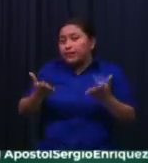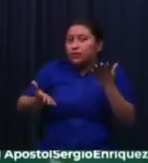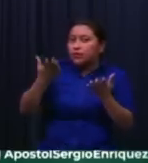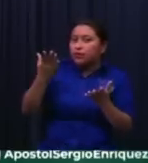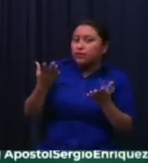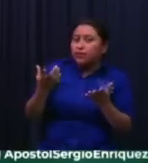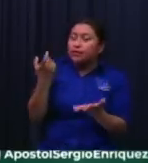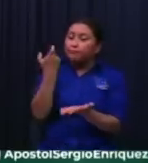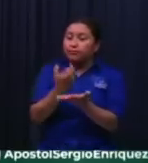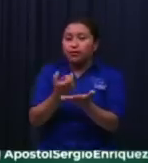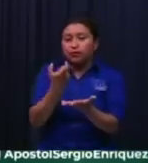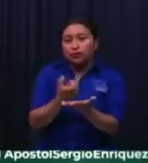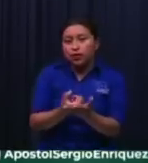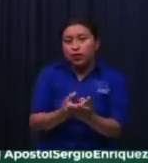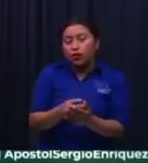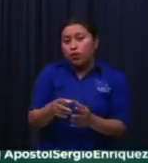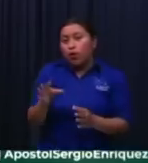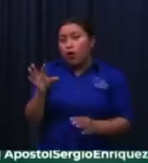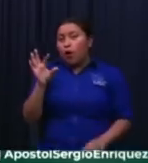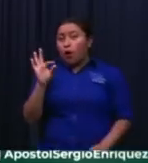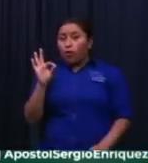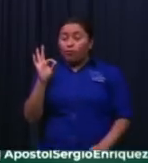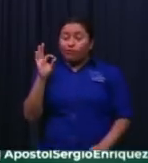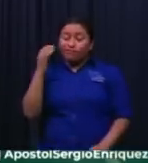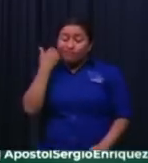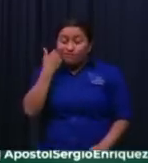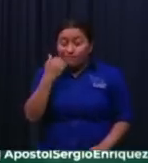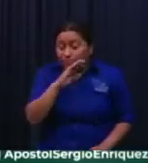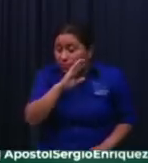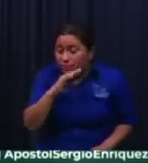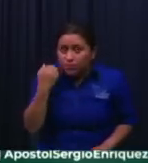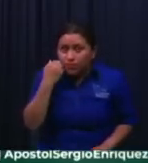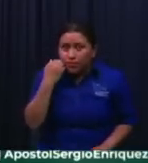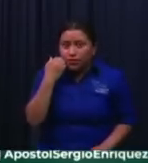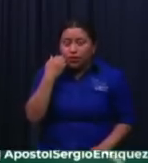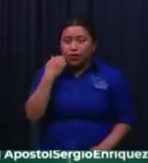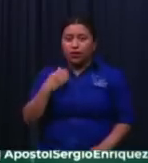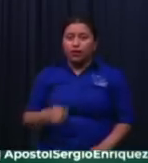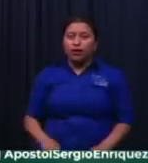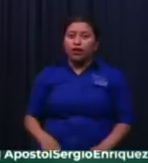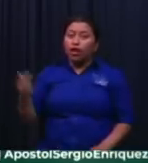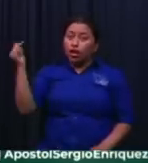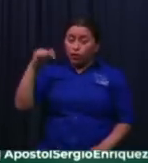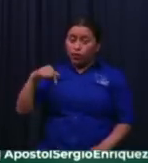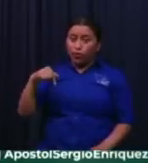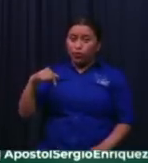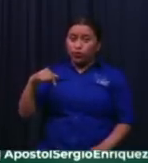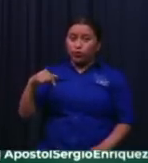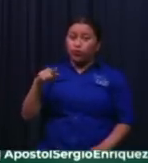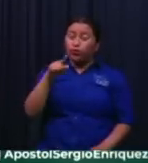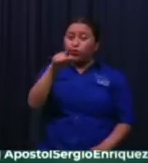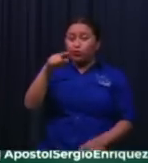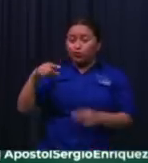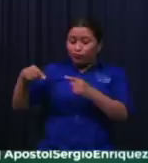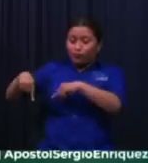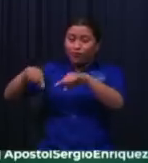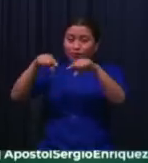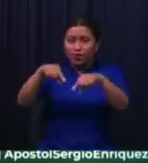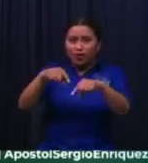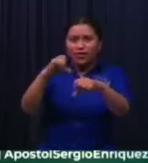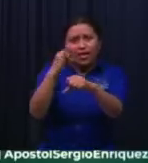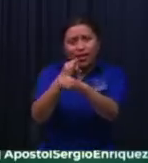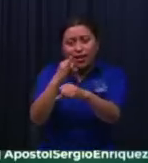enfermedad, o de carácter, has venido al lugar indicado, a la casa de